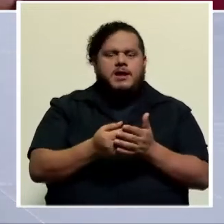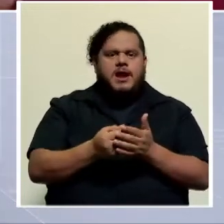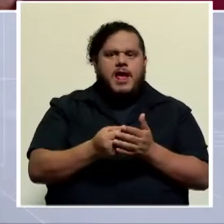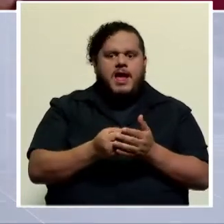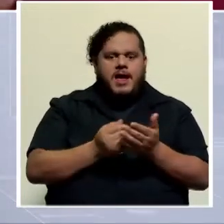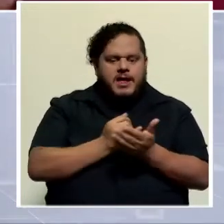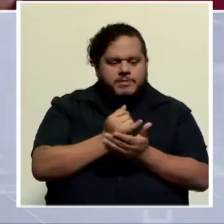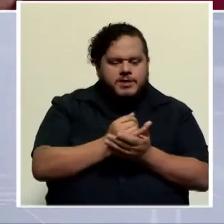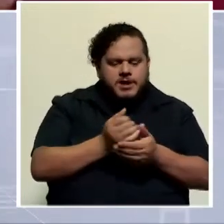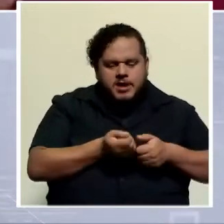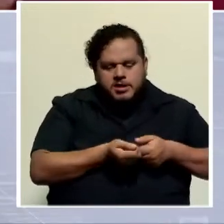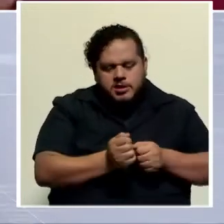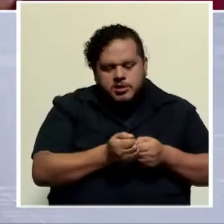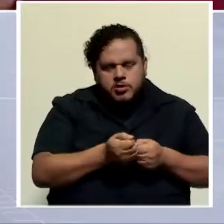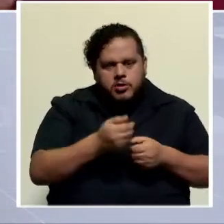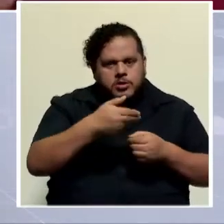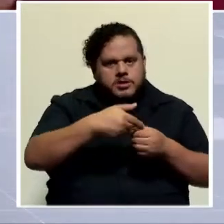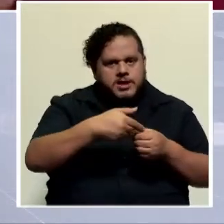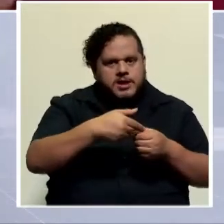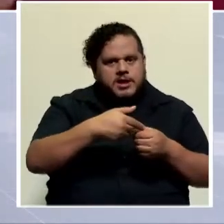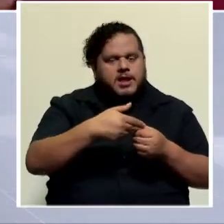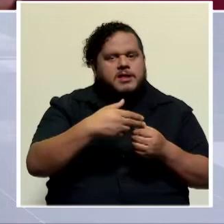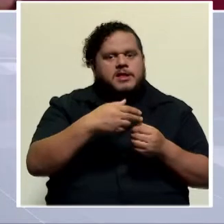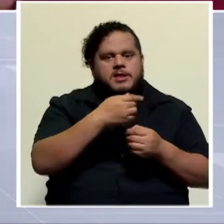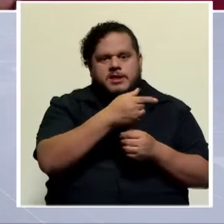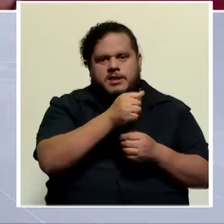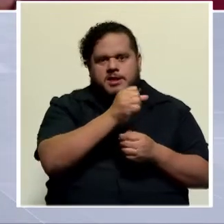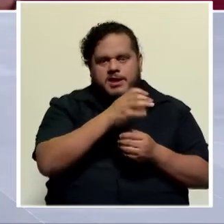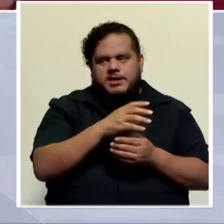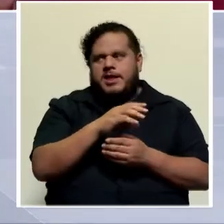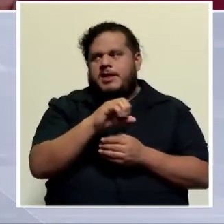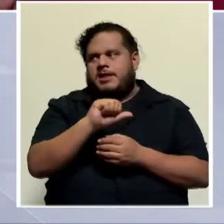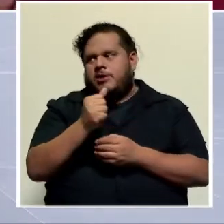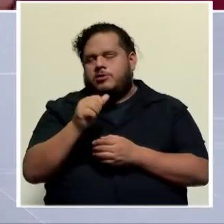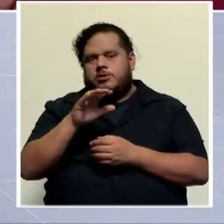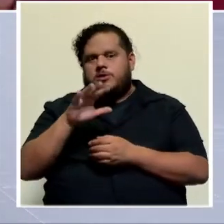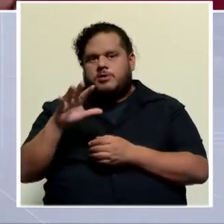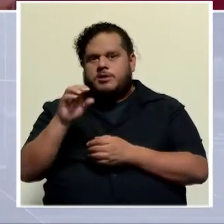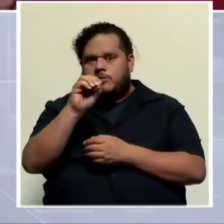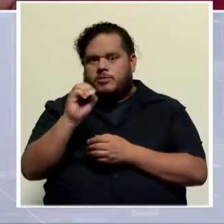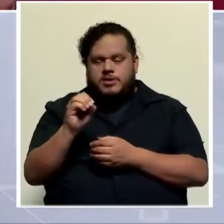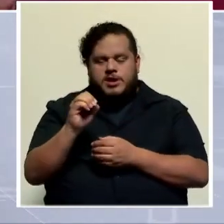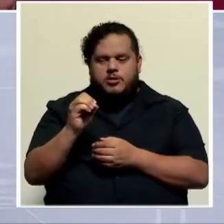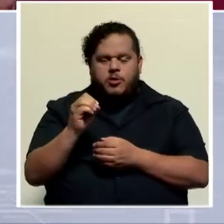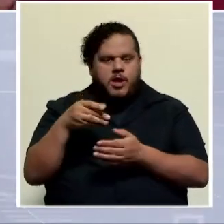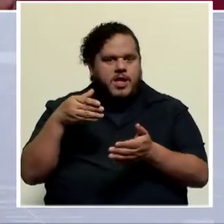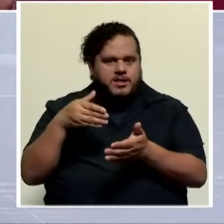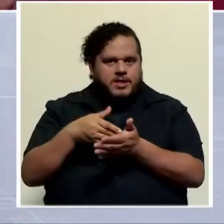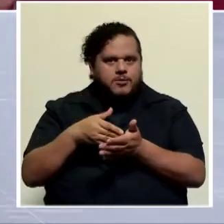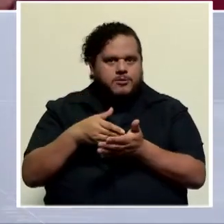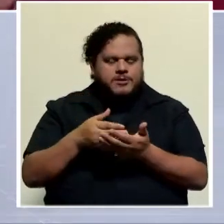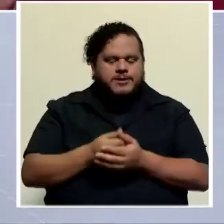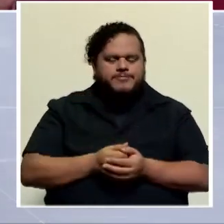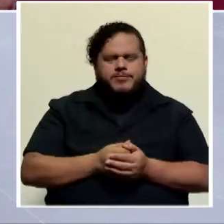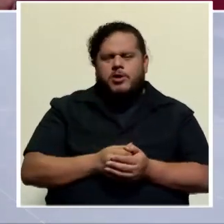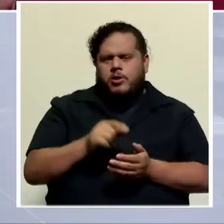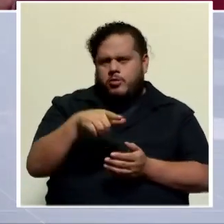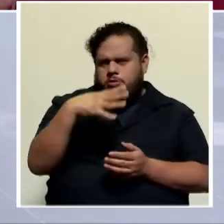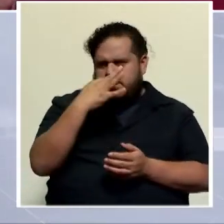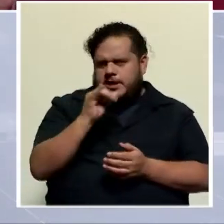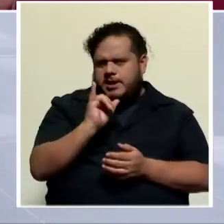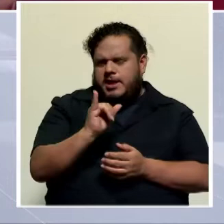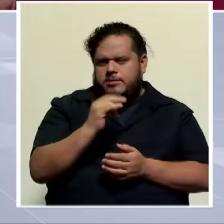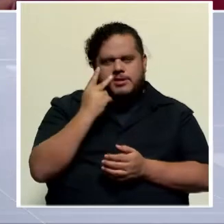petrolera, y otro 45% está en contra. Bastante dividido. ¿Cree usted que estas posiciones que se están viendo en